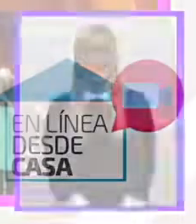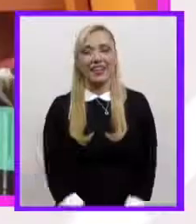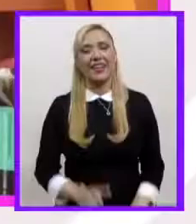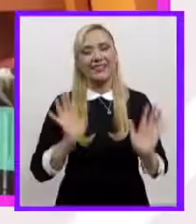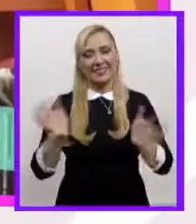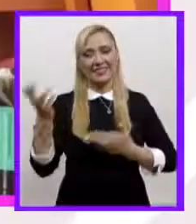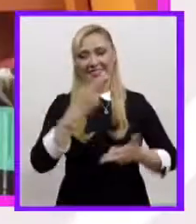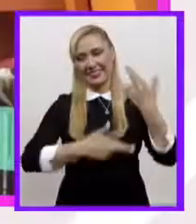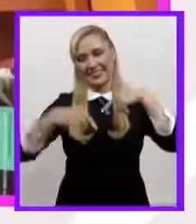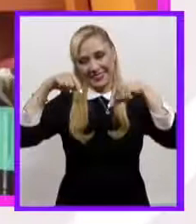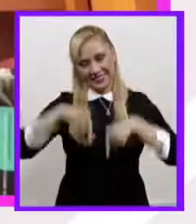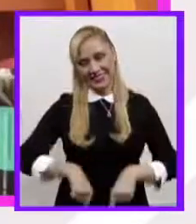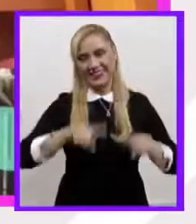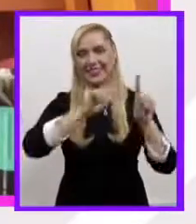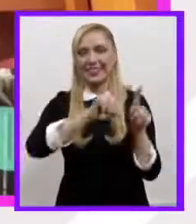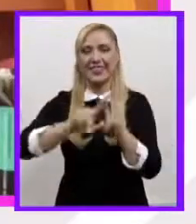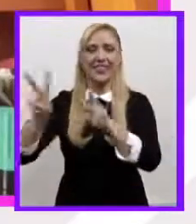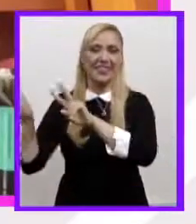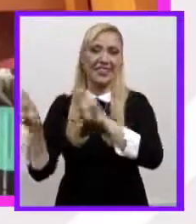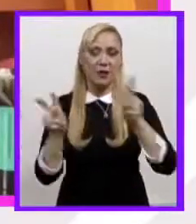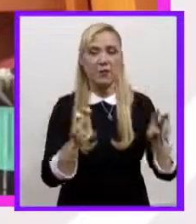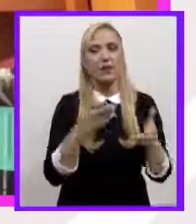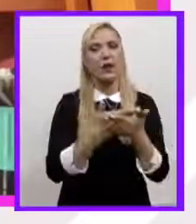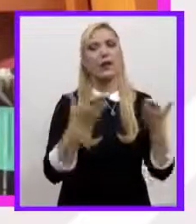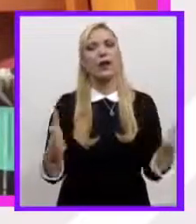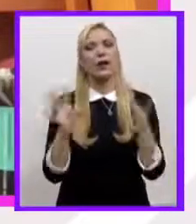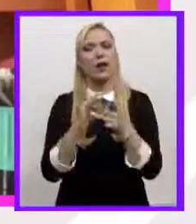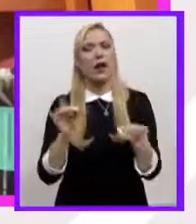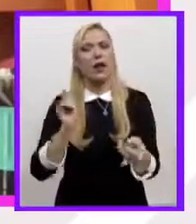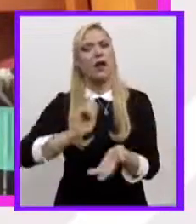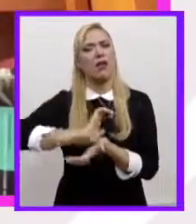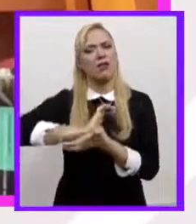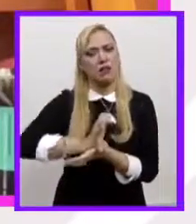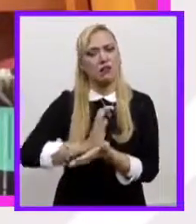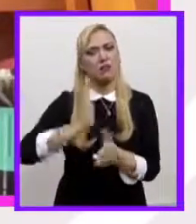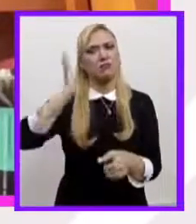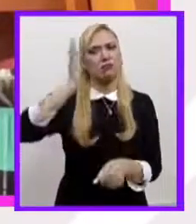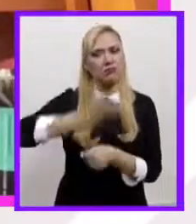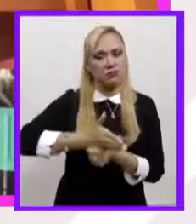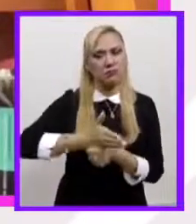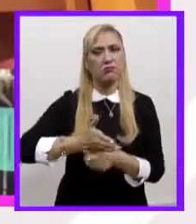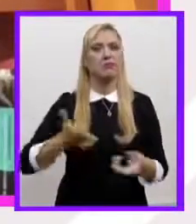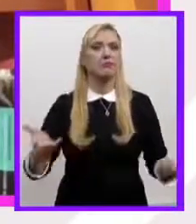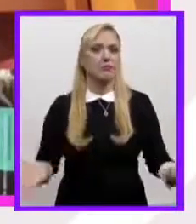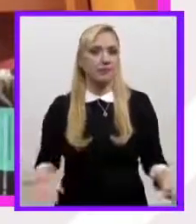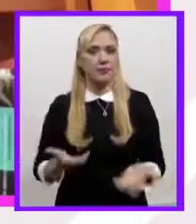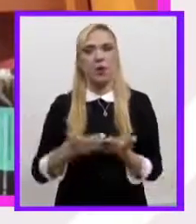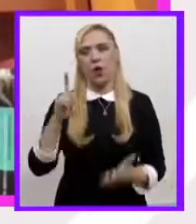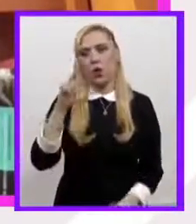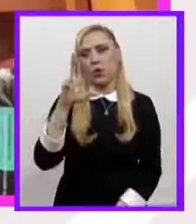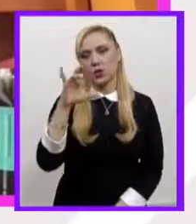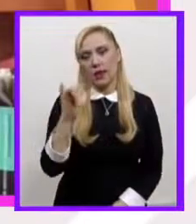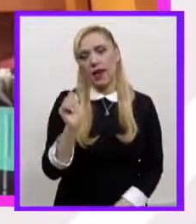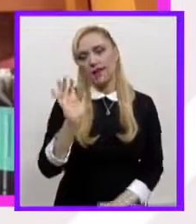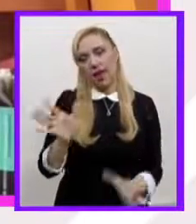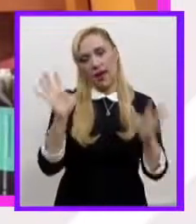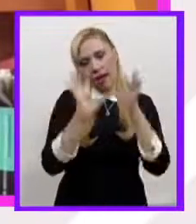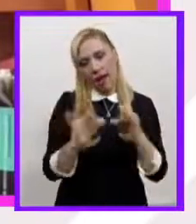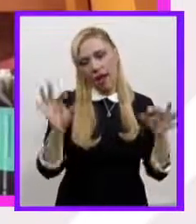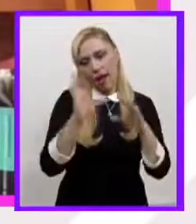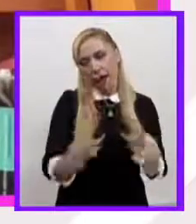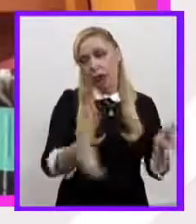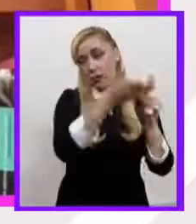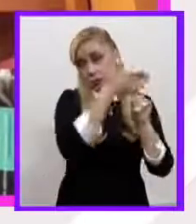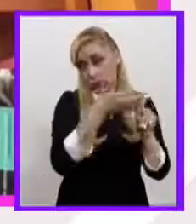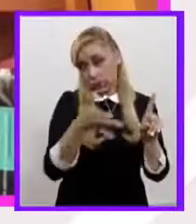Pues ya estamos aquí de vuelta en Espacio Diverso y estamos hablando sobre discriminación y sanciones. Y ya, bueno, pues Lucía Núñez nos hacía